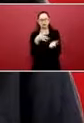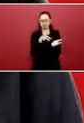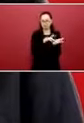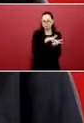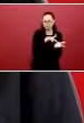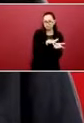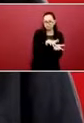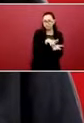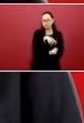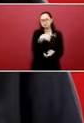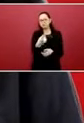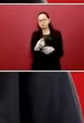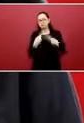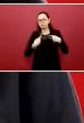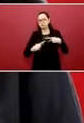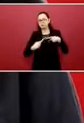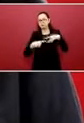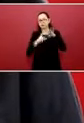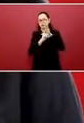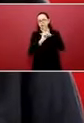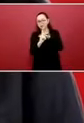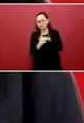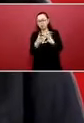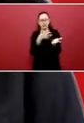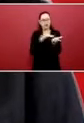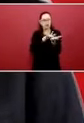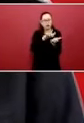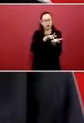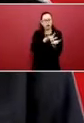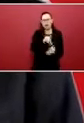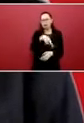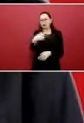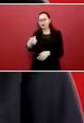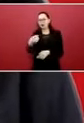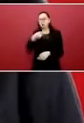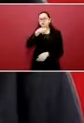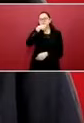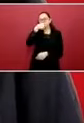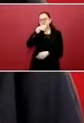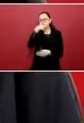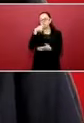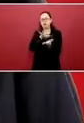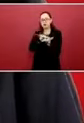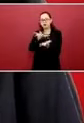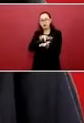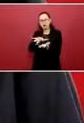para apoyar a migrantes, para apoyar a adultos mayores,